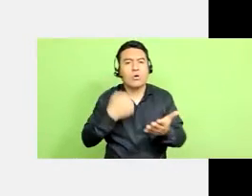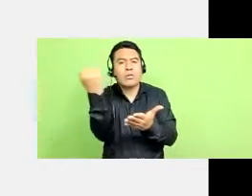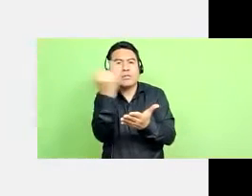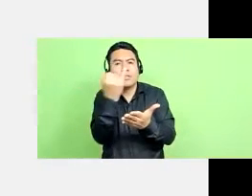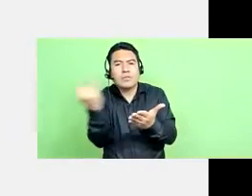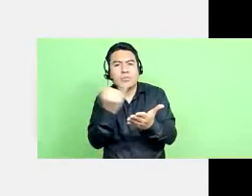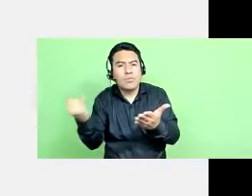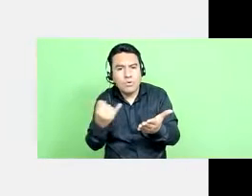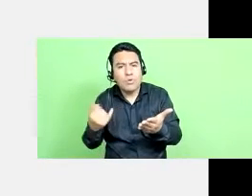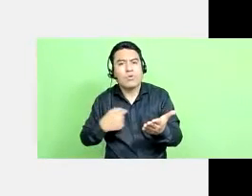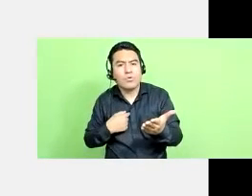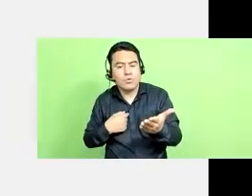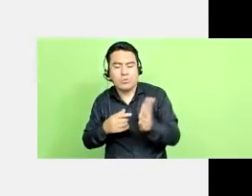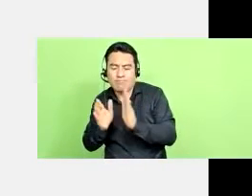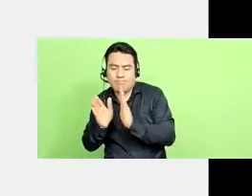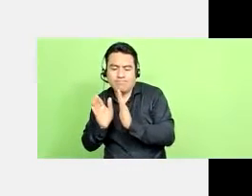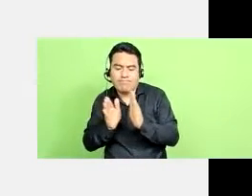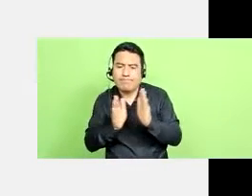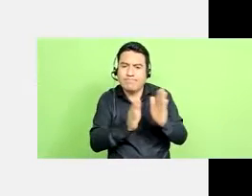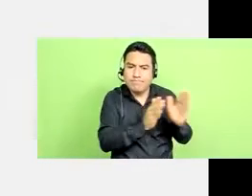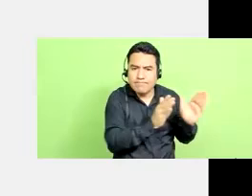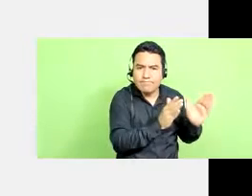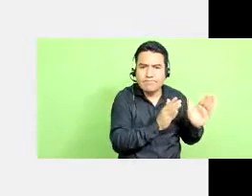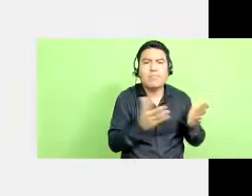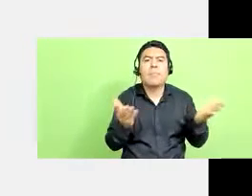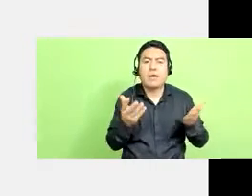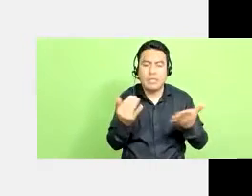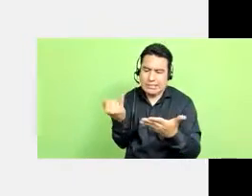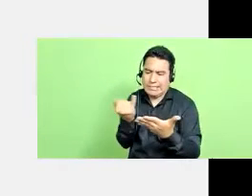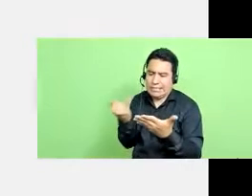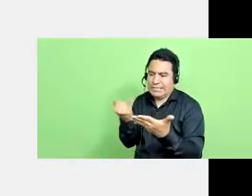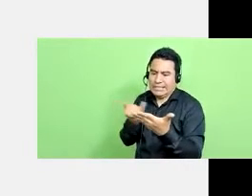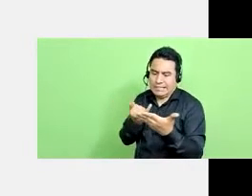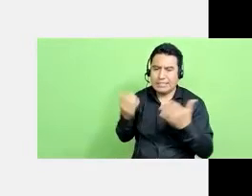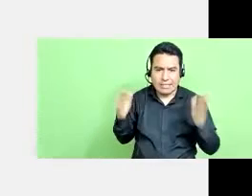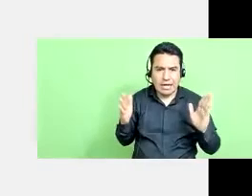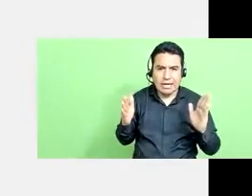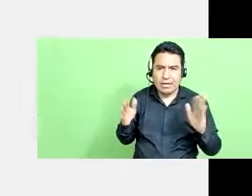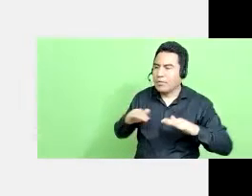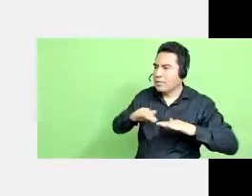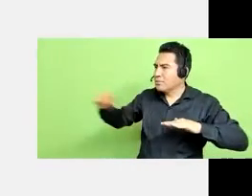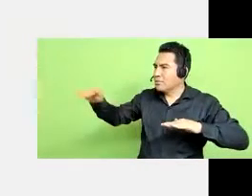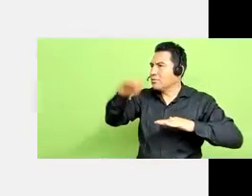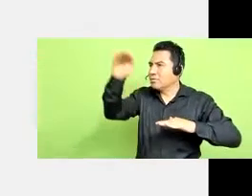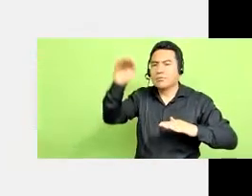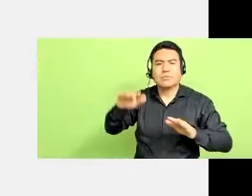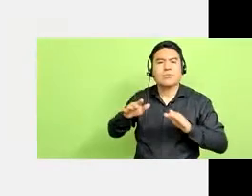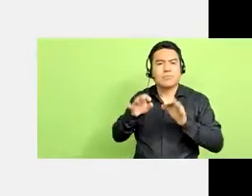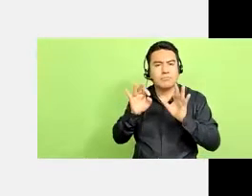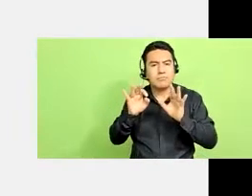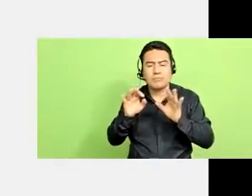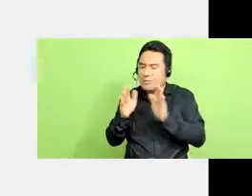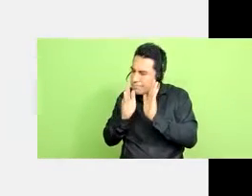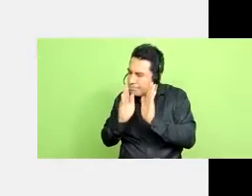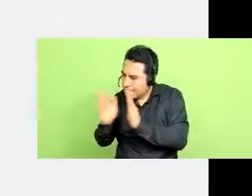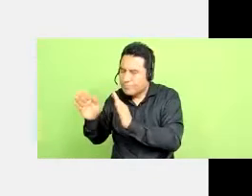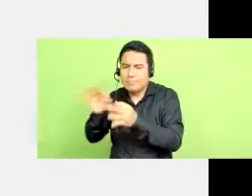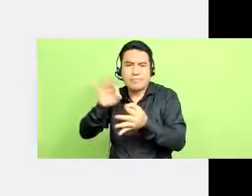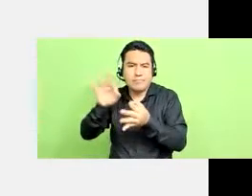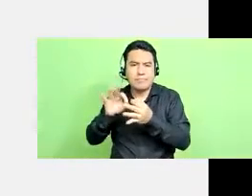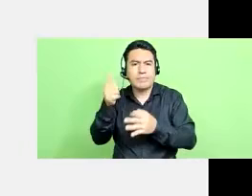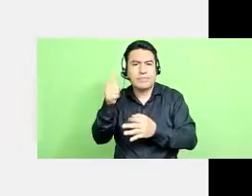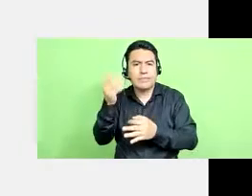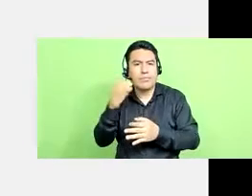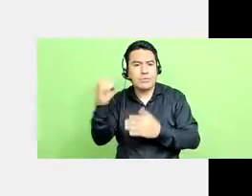se tiene que realizar para poder salvar y cumplir este porcentaje es parcial